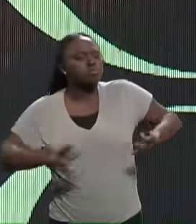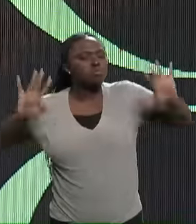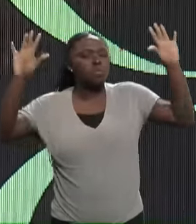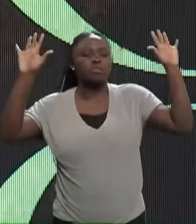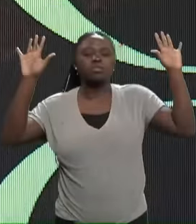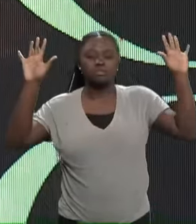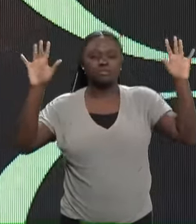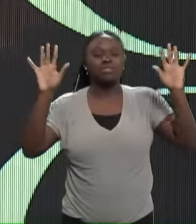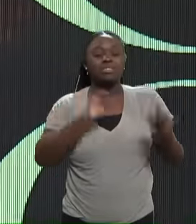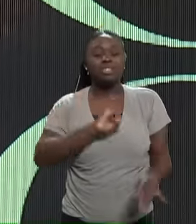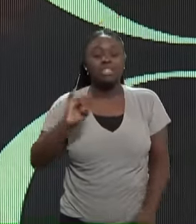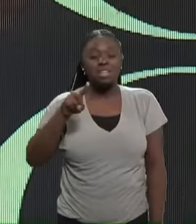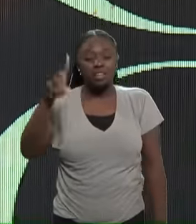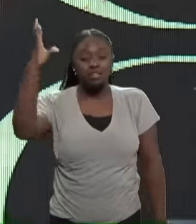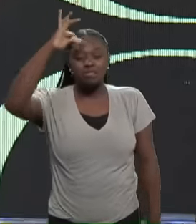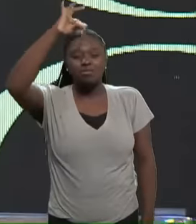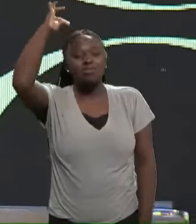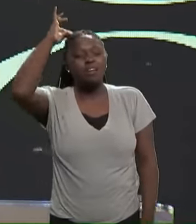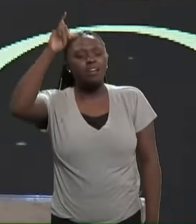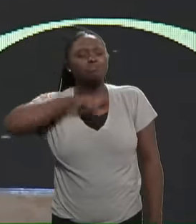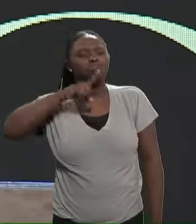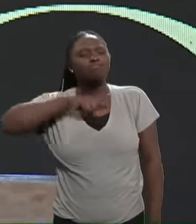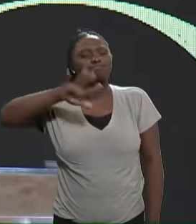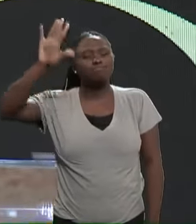Quien tenga espíritu.